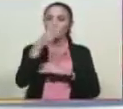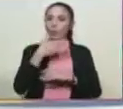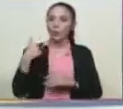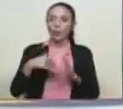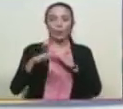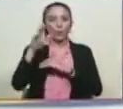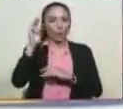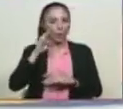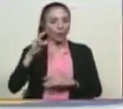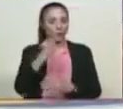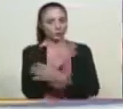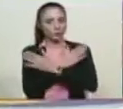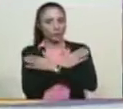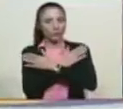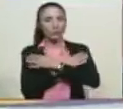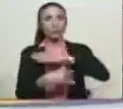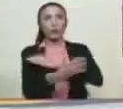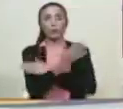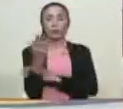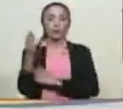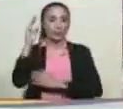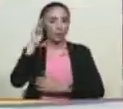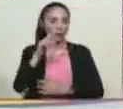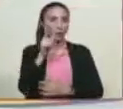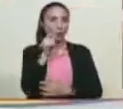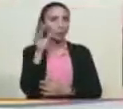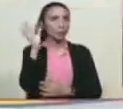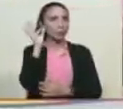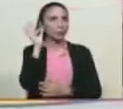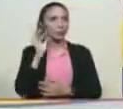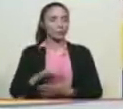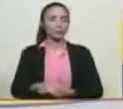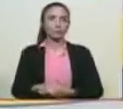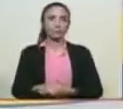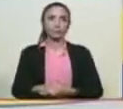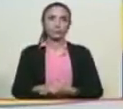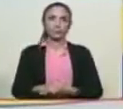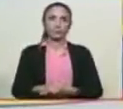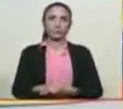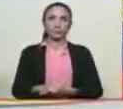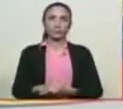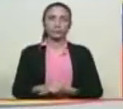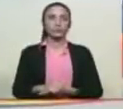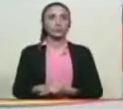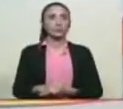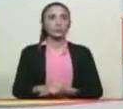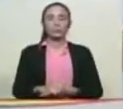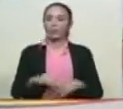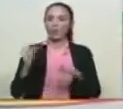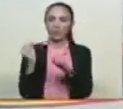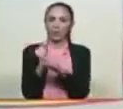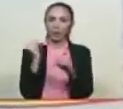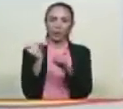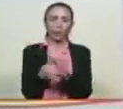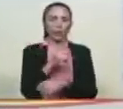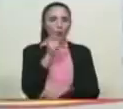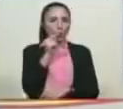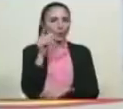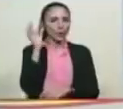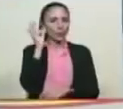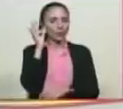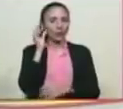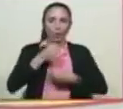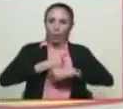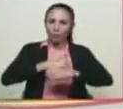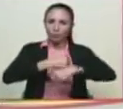Los felicito, maestros, maestras. Las felicito y los felicito. Trabajadores y trabajadoras,